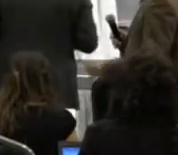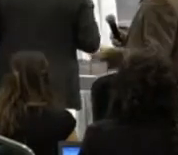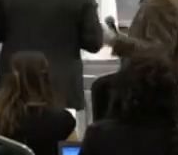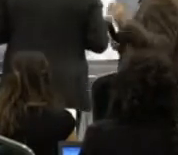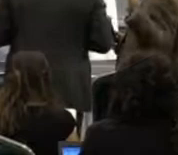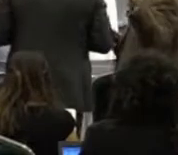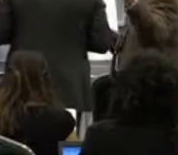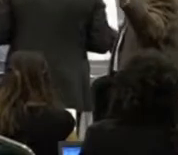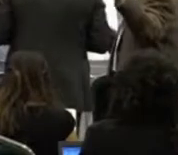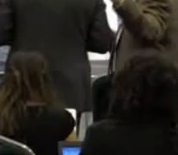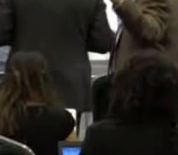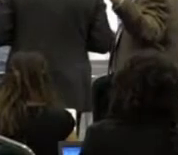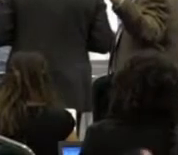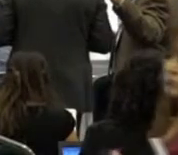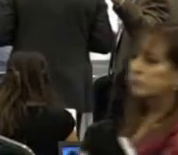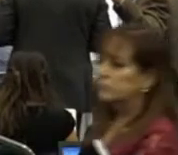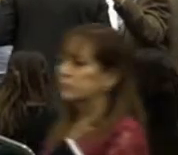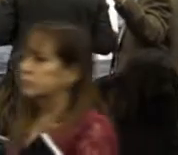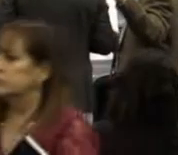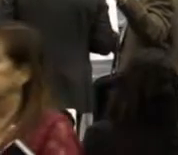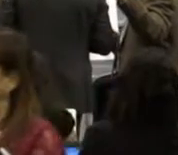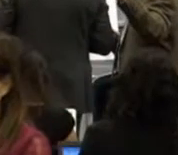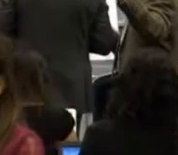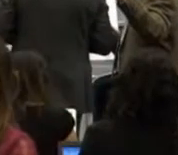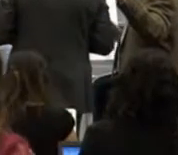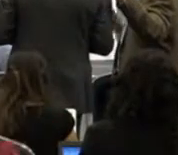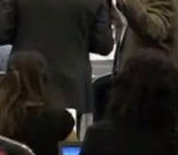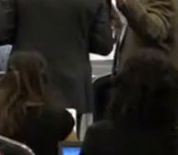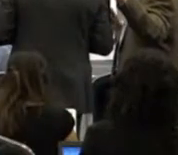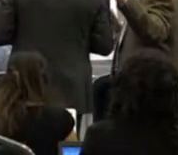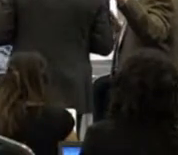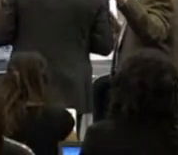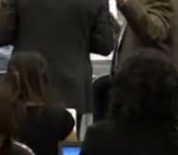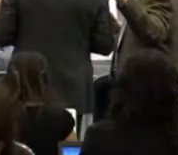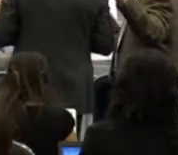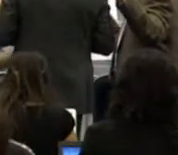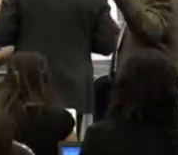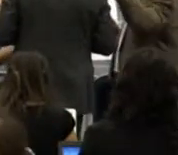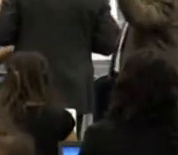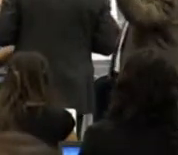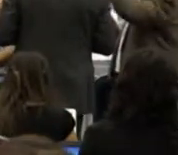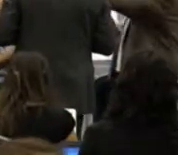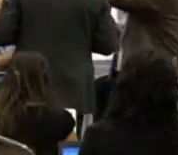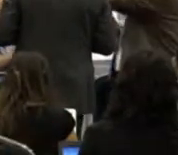a realizar las gestiones que está llevando a cabo en Washington.